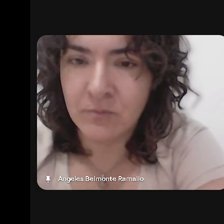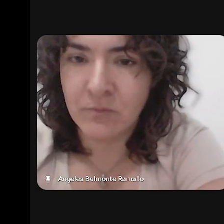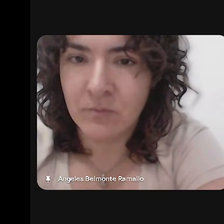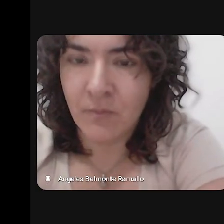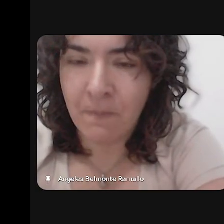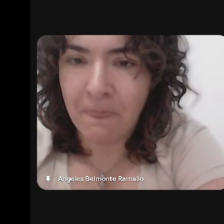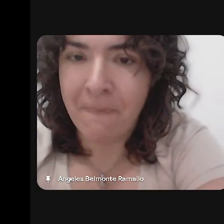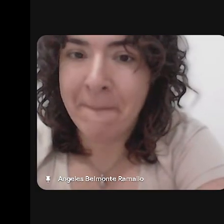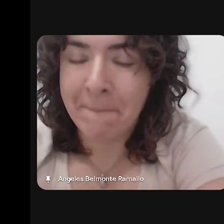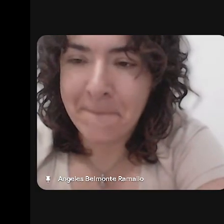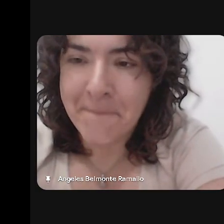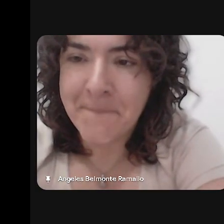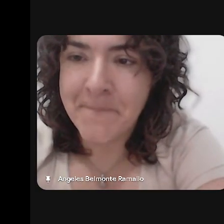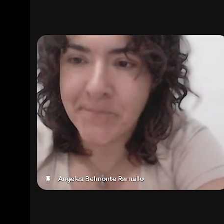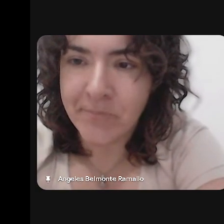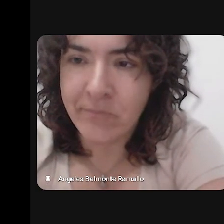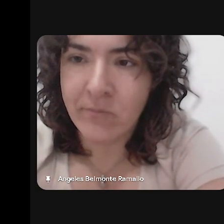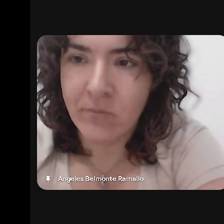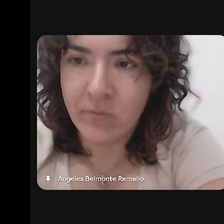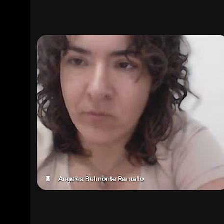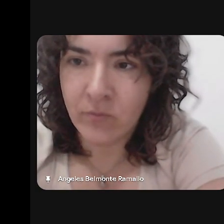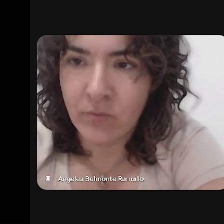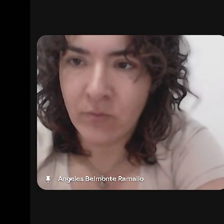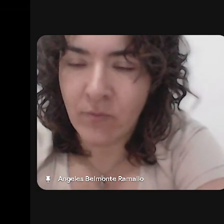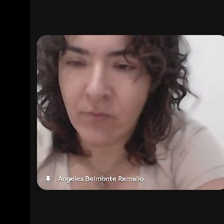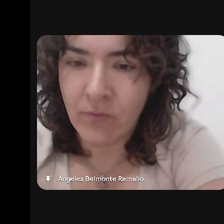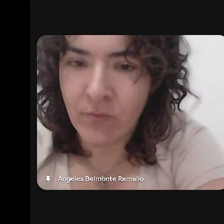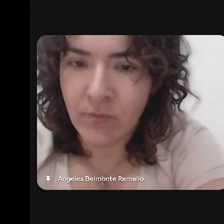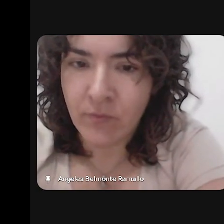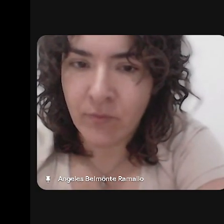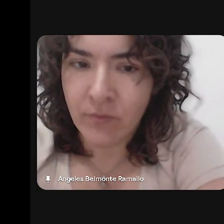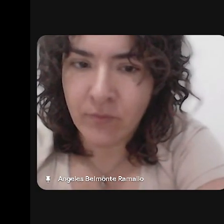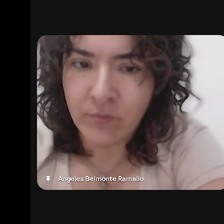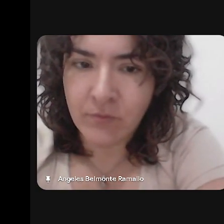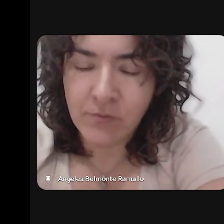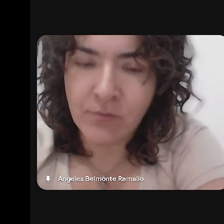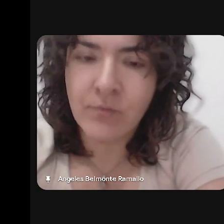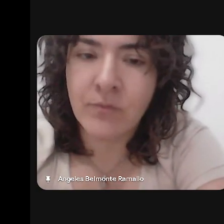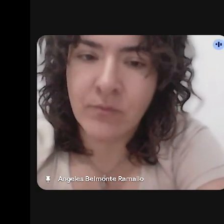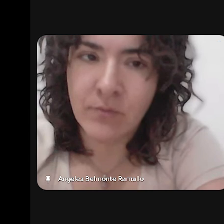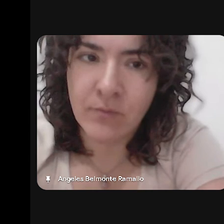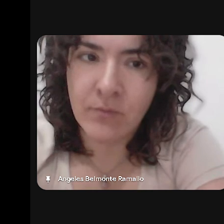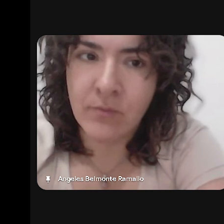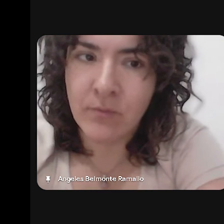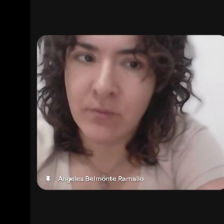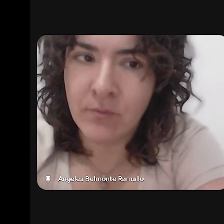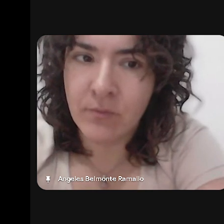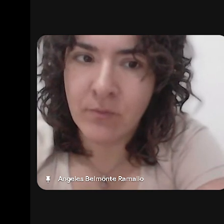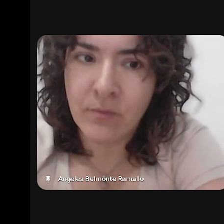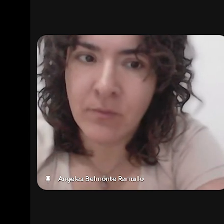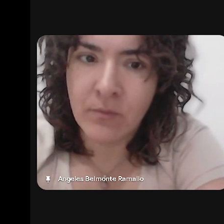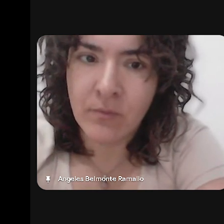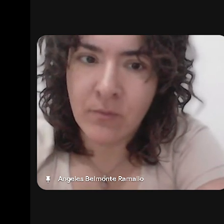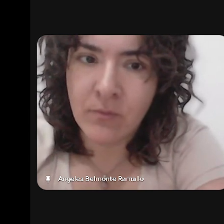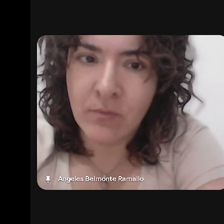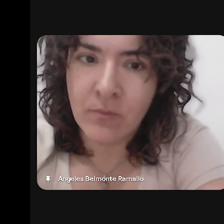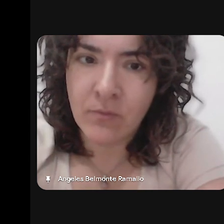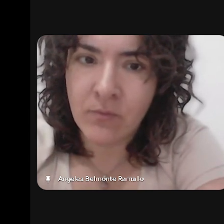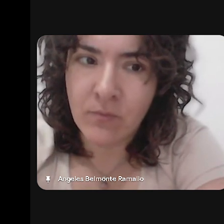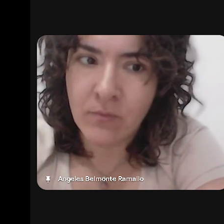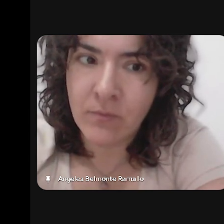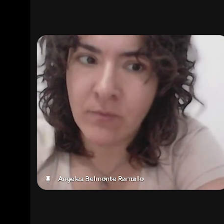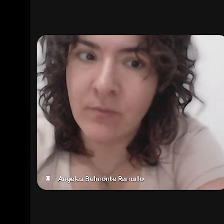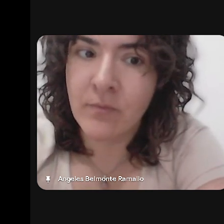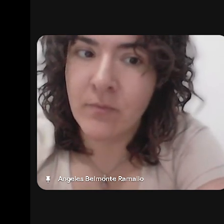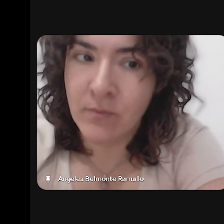resultó muy fácil y muy ameno realizarlo. En otro hice lo mismo, pero no tuvo el